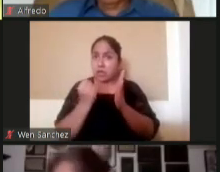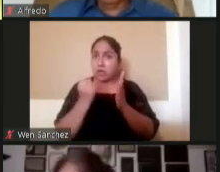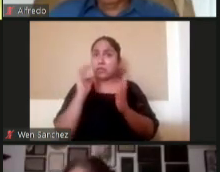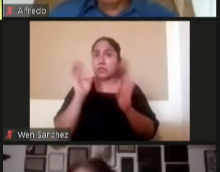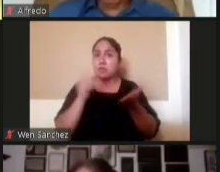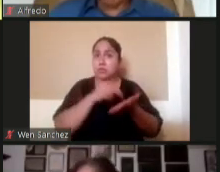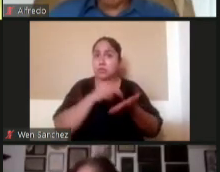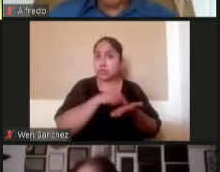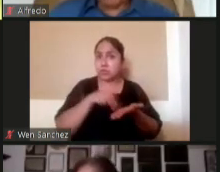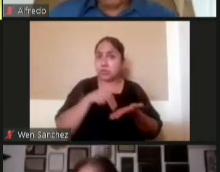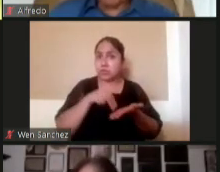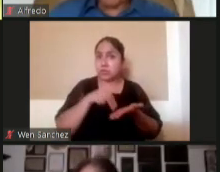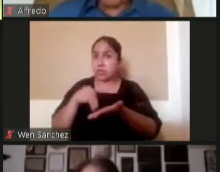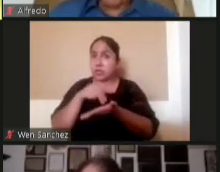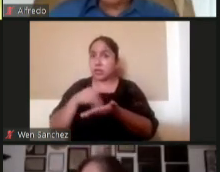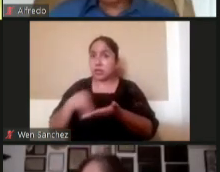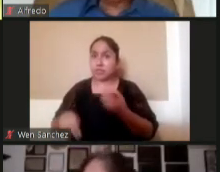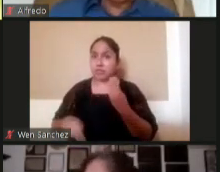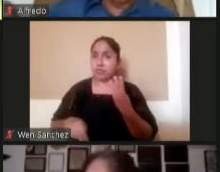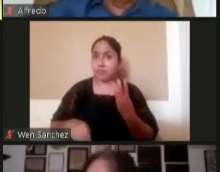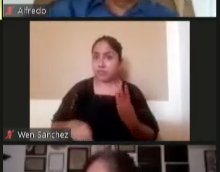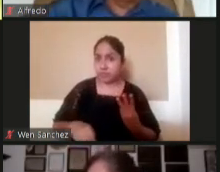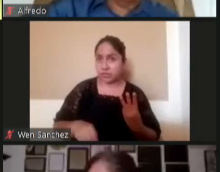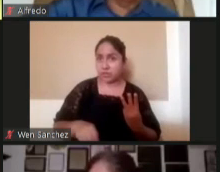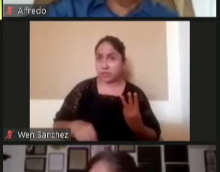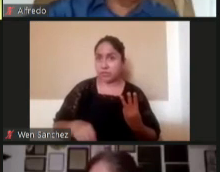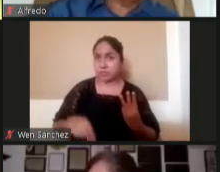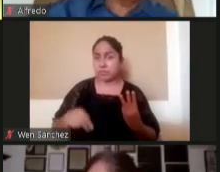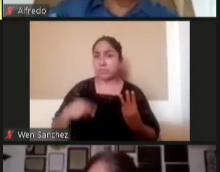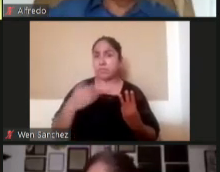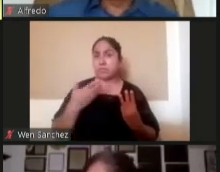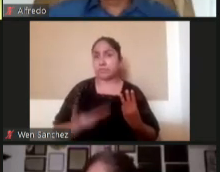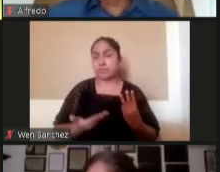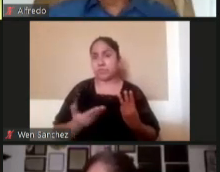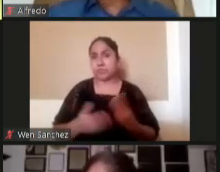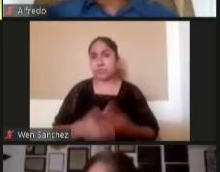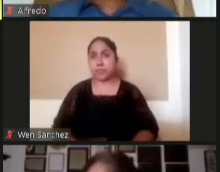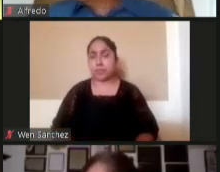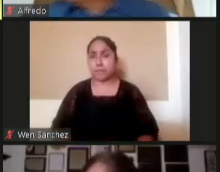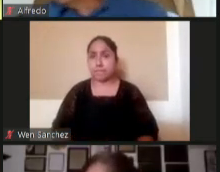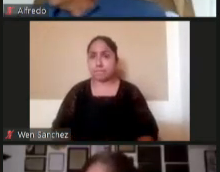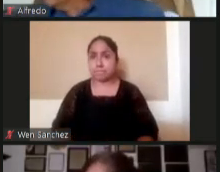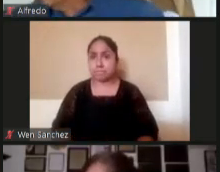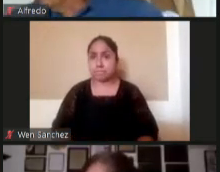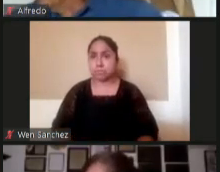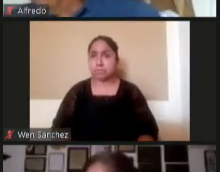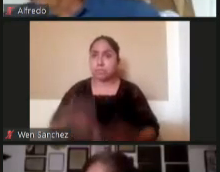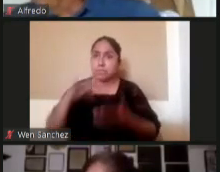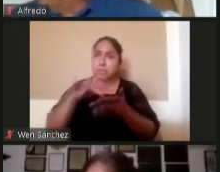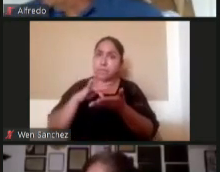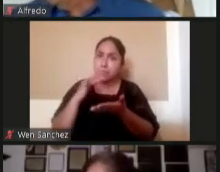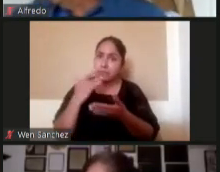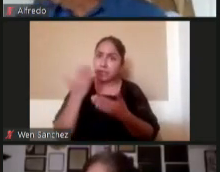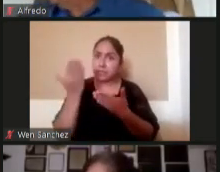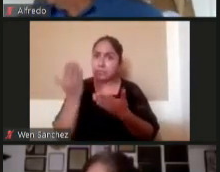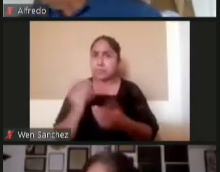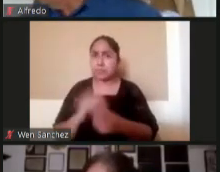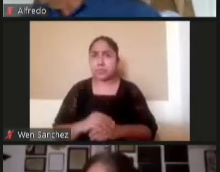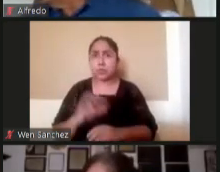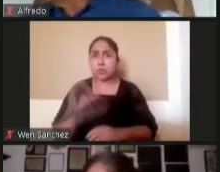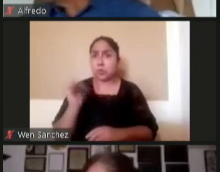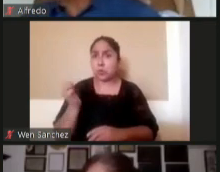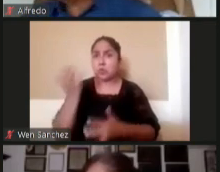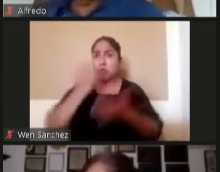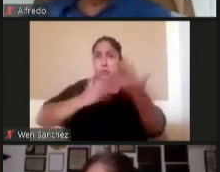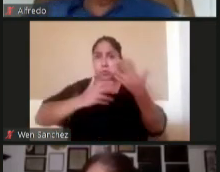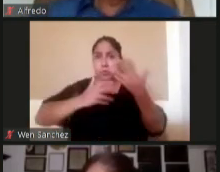Urbano y cuenta con los dictámenes correspondientes. Es cuanto, presidente. Gracias, regidor. ¿Alguien más desea hacer uso de la